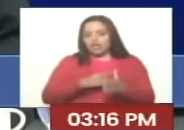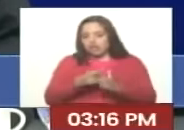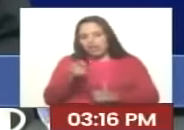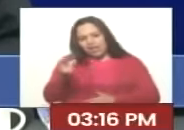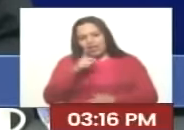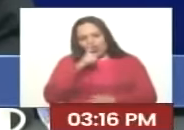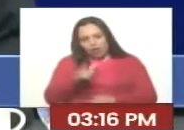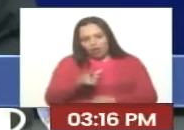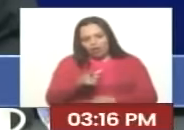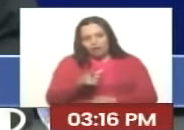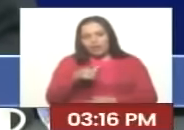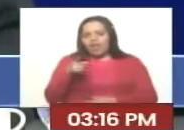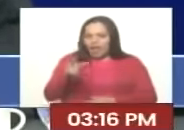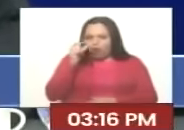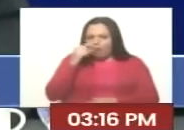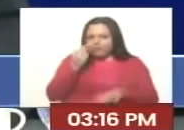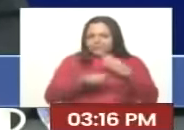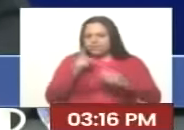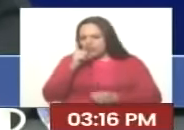fe.